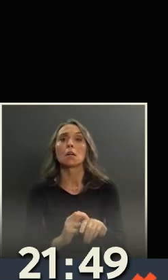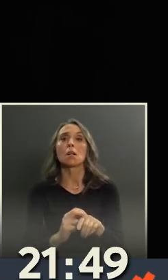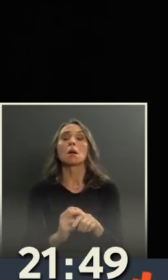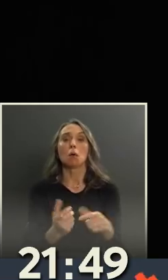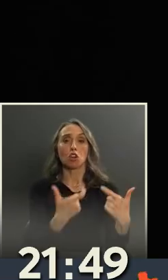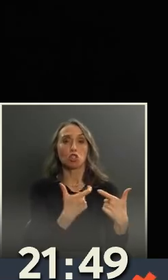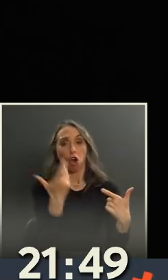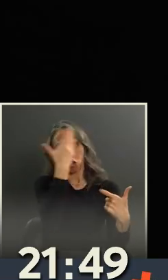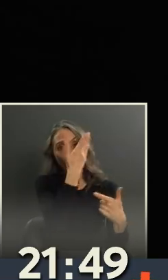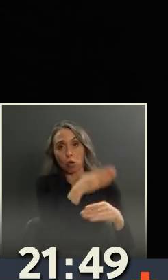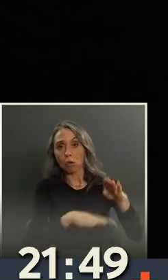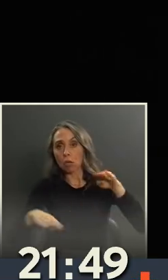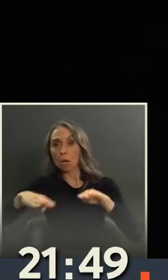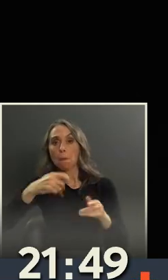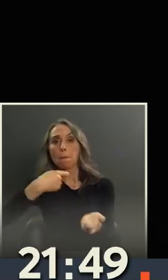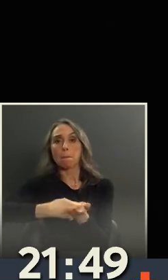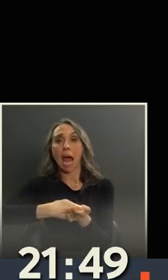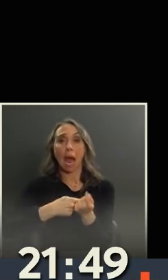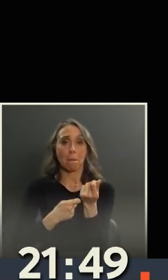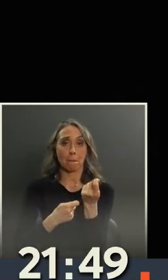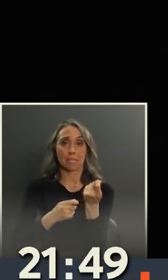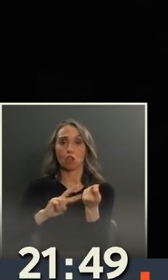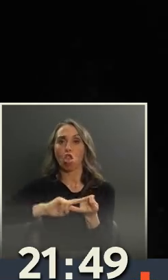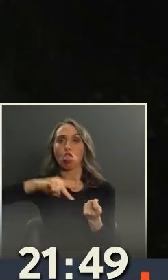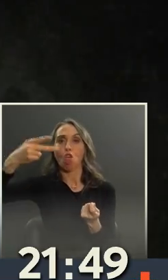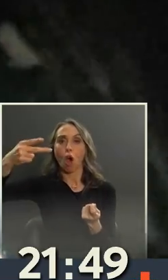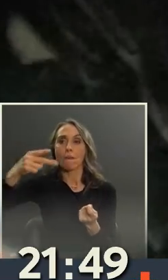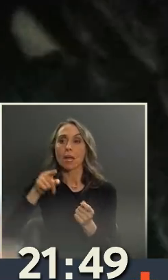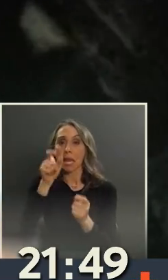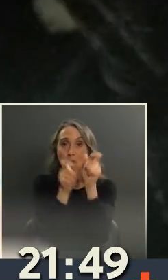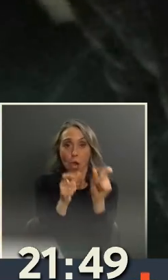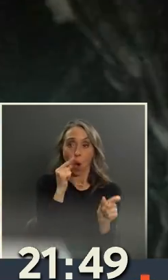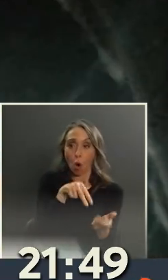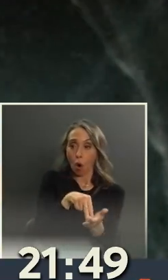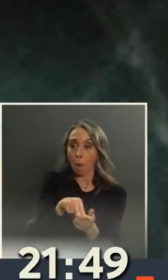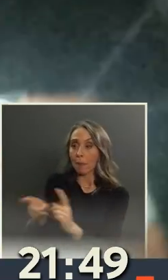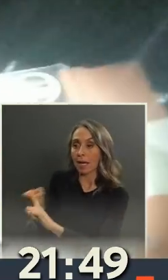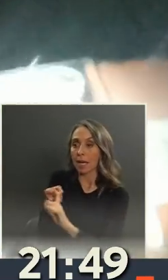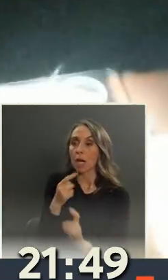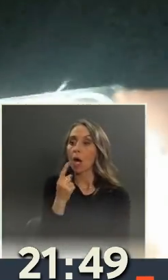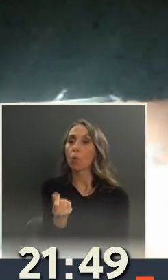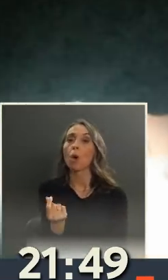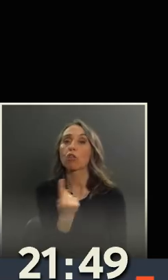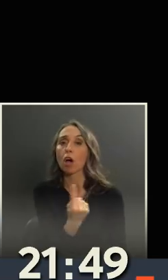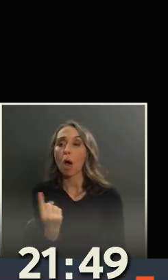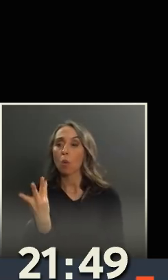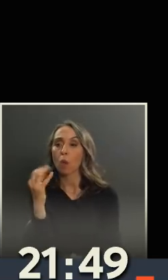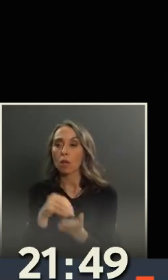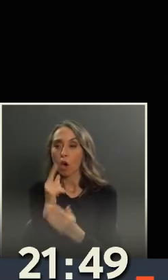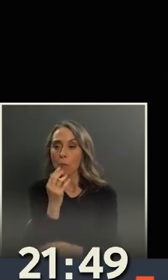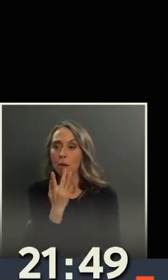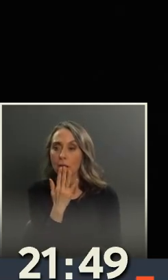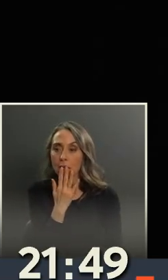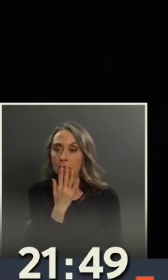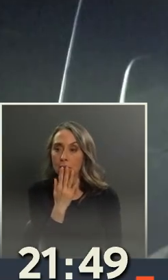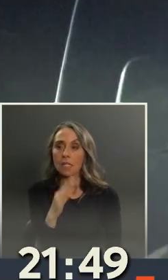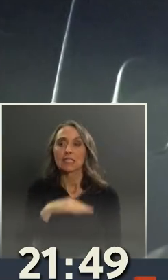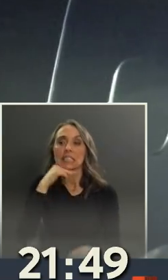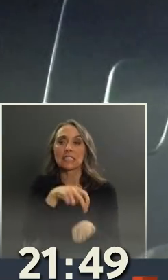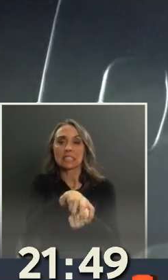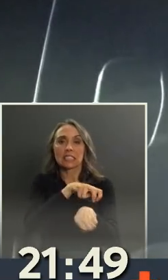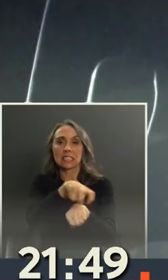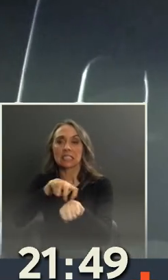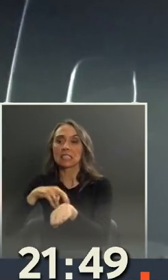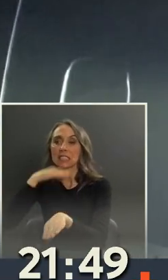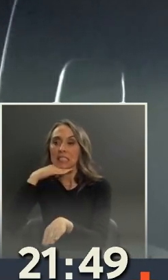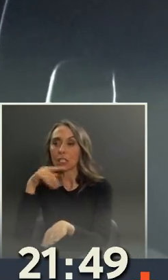normal, como nos aclara este captador de extranjeros. ¿40.000 cada uno? Sí, sí. Pero está lleno ya. Sí. No, ellos